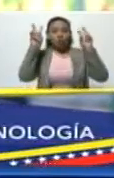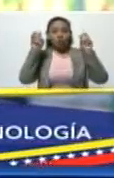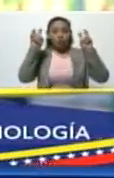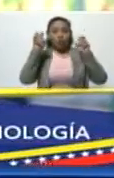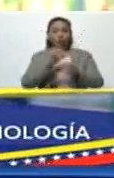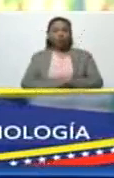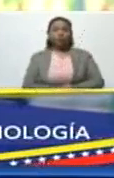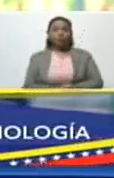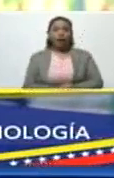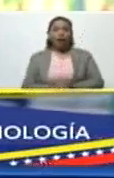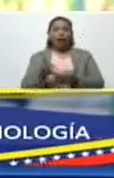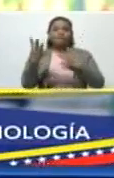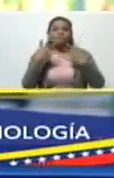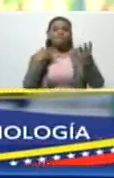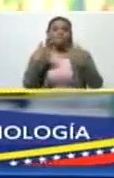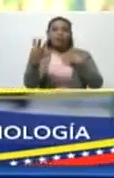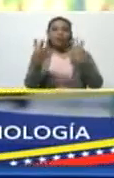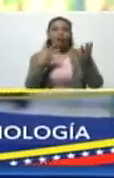la Feria